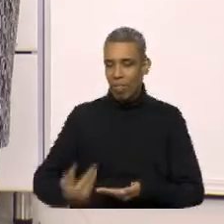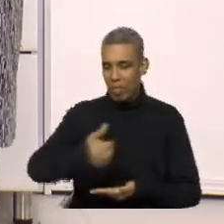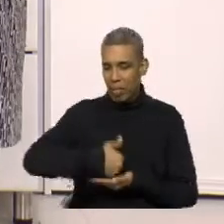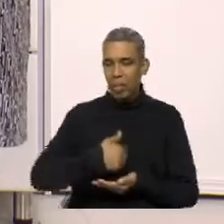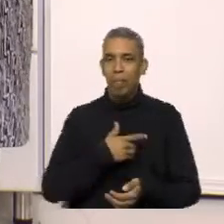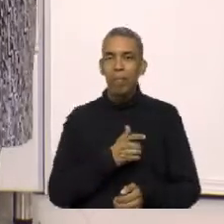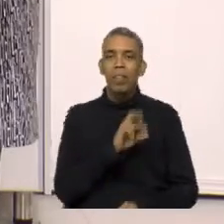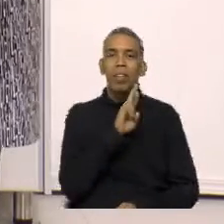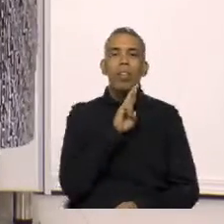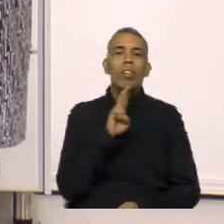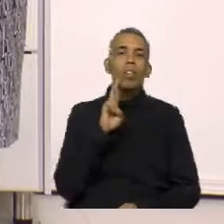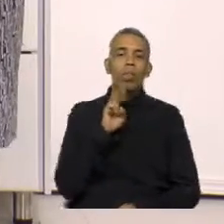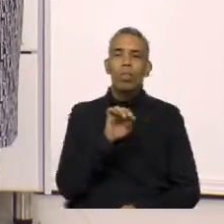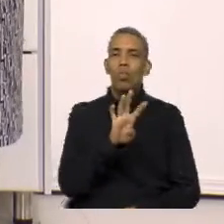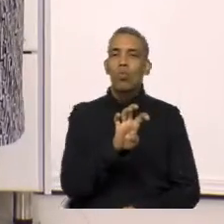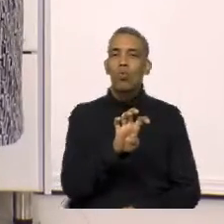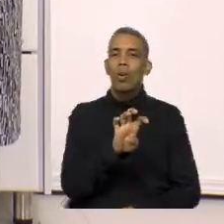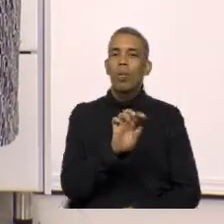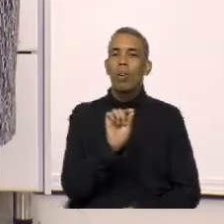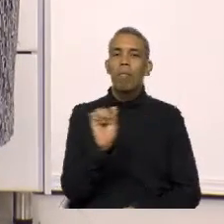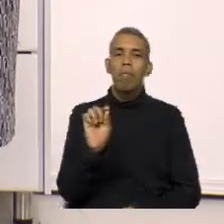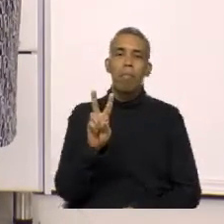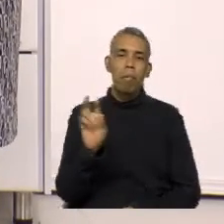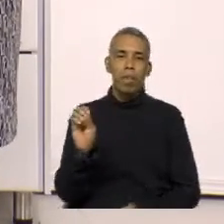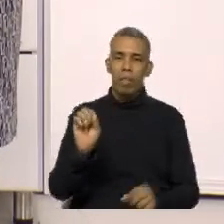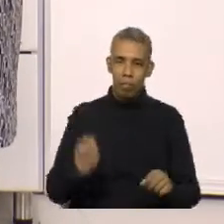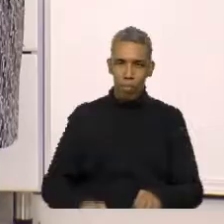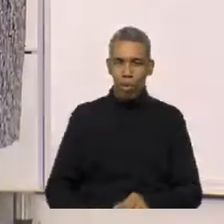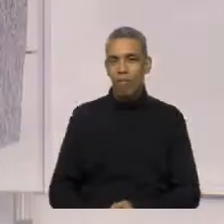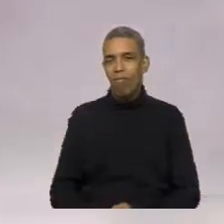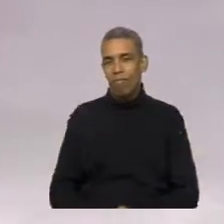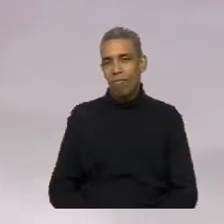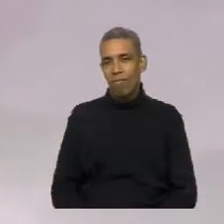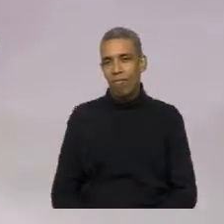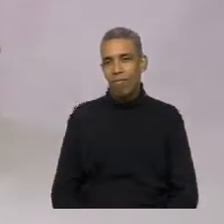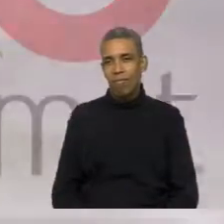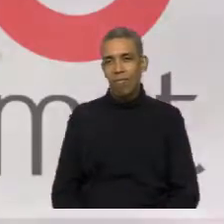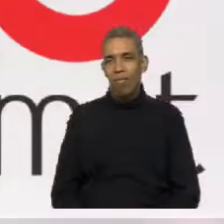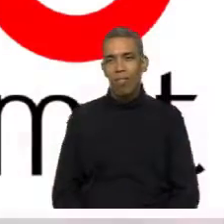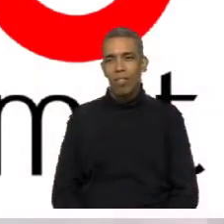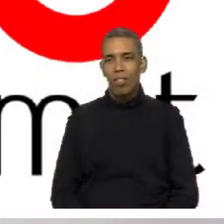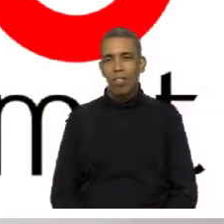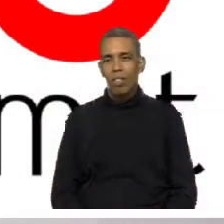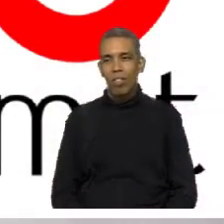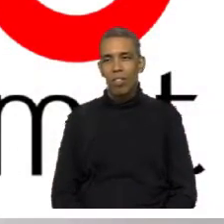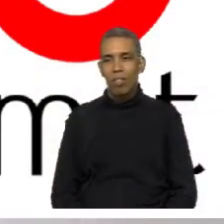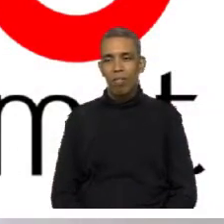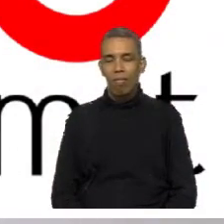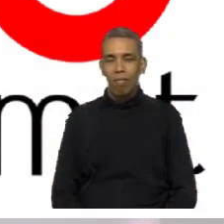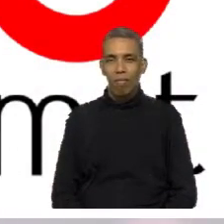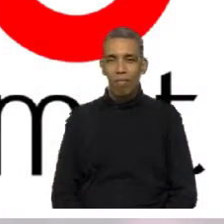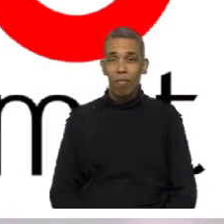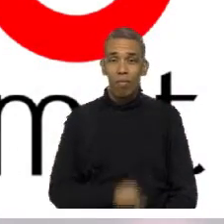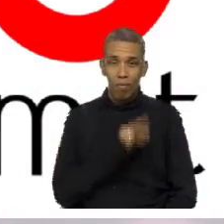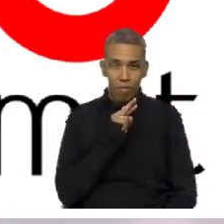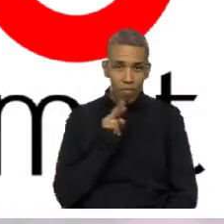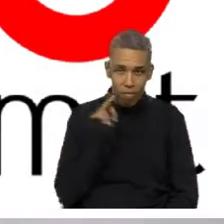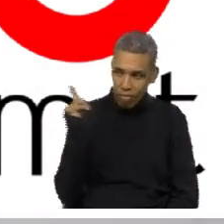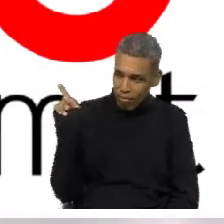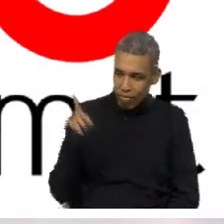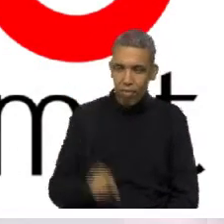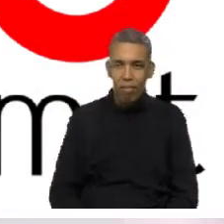encontrar estas y muchas más, sus dos sucursales. Este quedó diferente con el aguacatico ahí ya